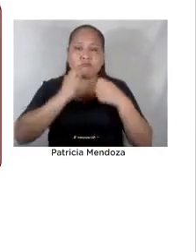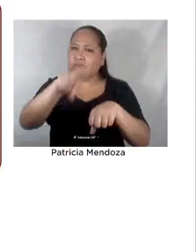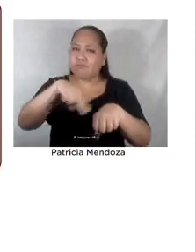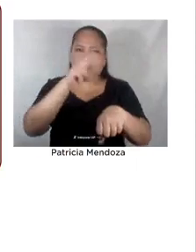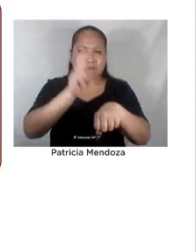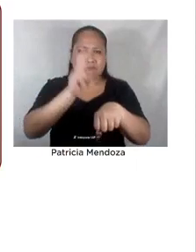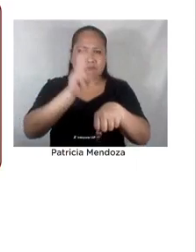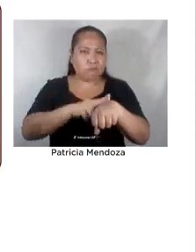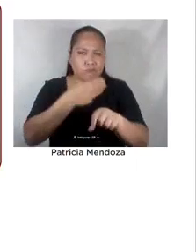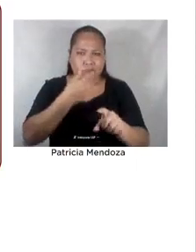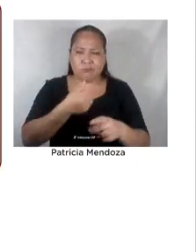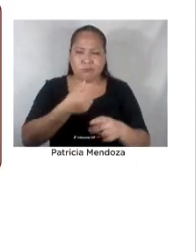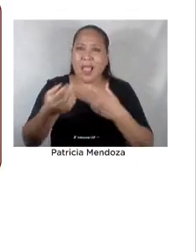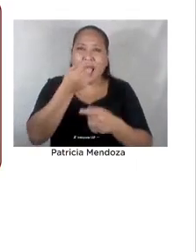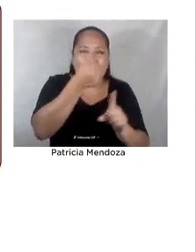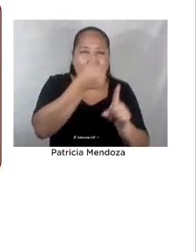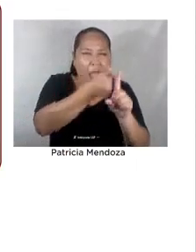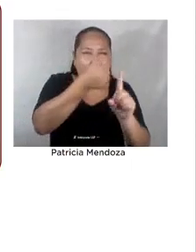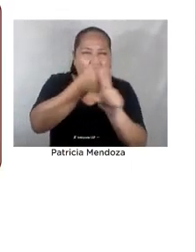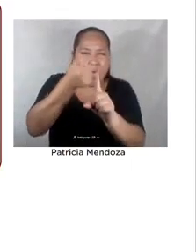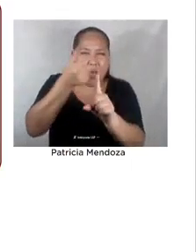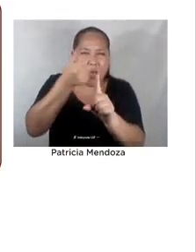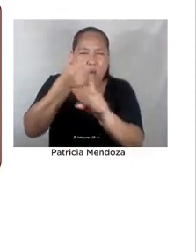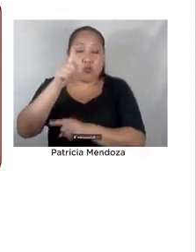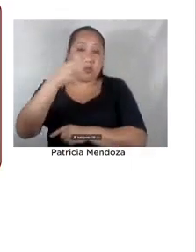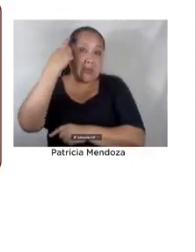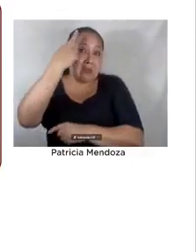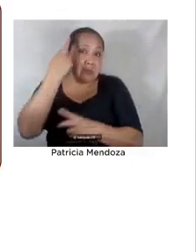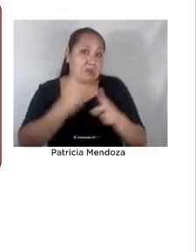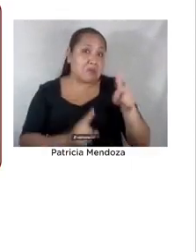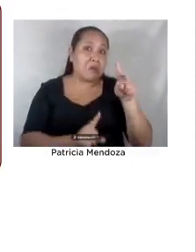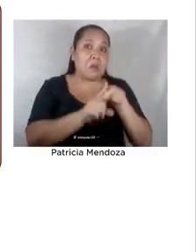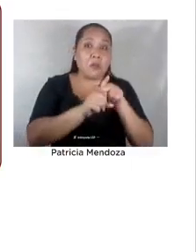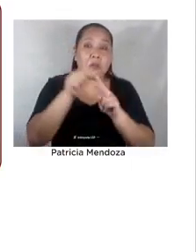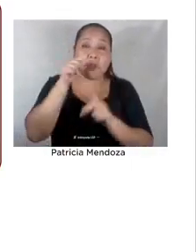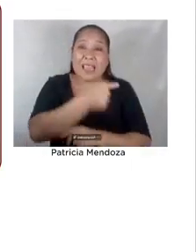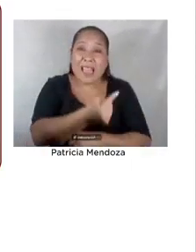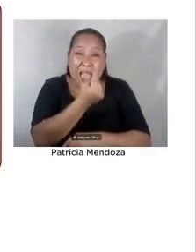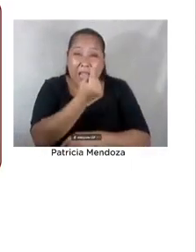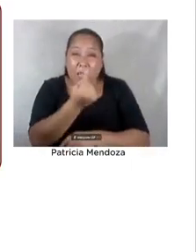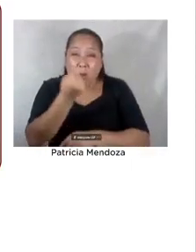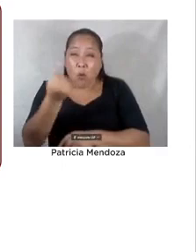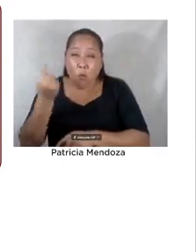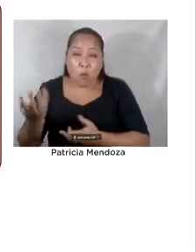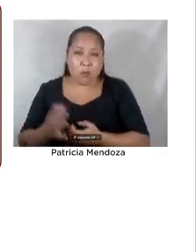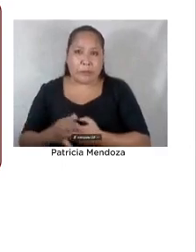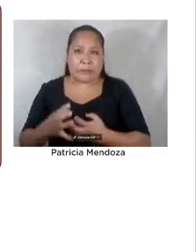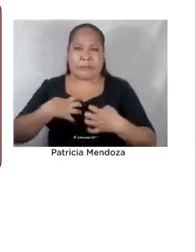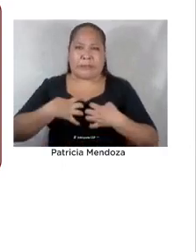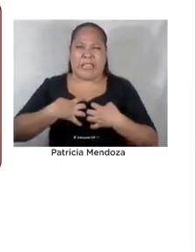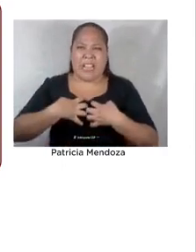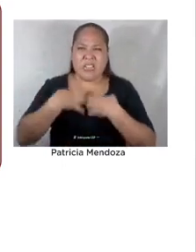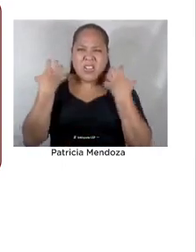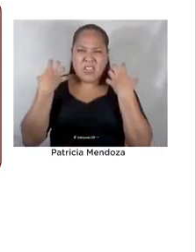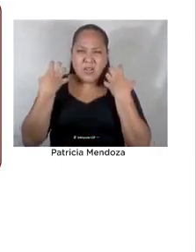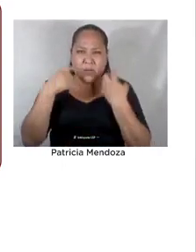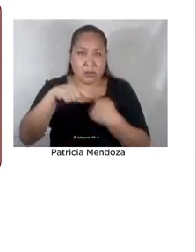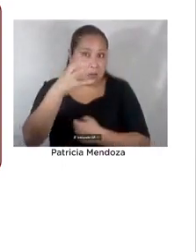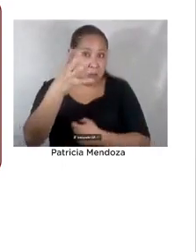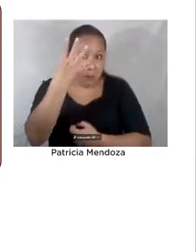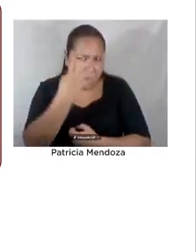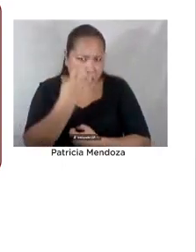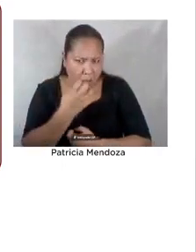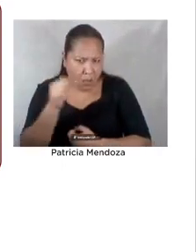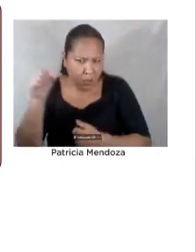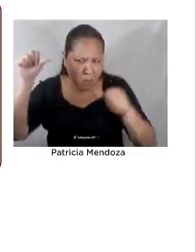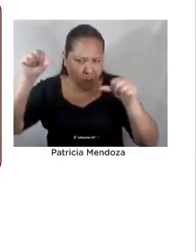que cada una de ellas tiene un motivo, cada una de ellas tiene una función. estar enojado no es malo de por sí, estar enojado es